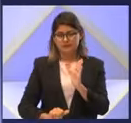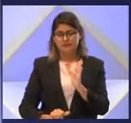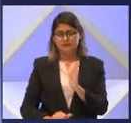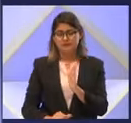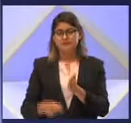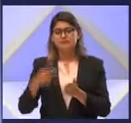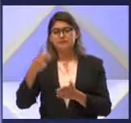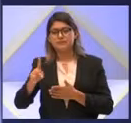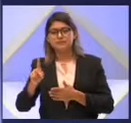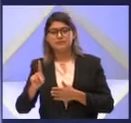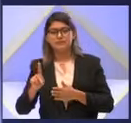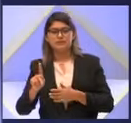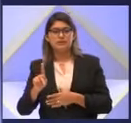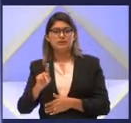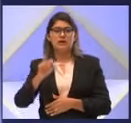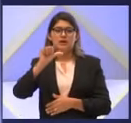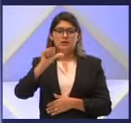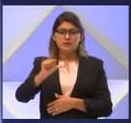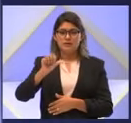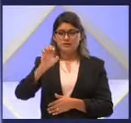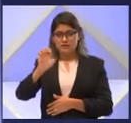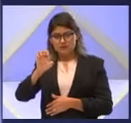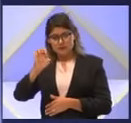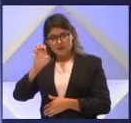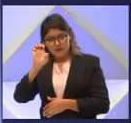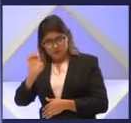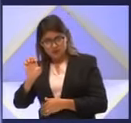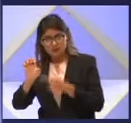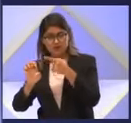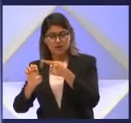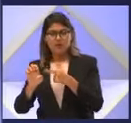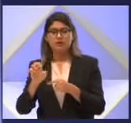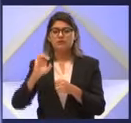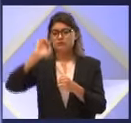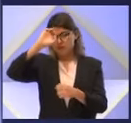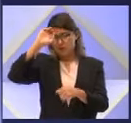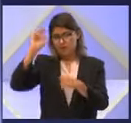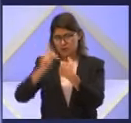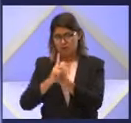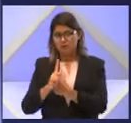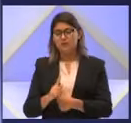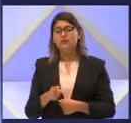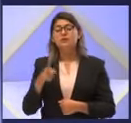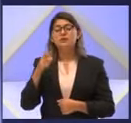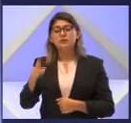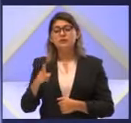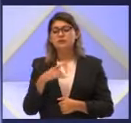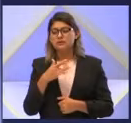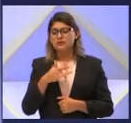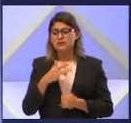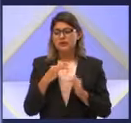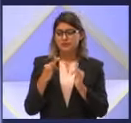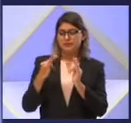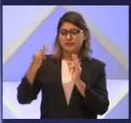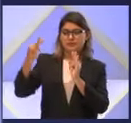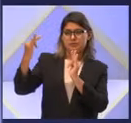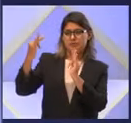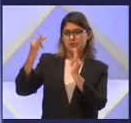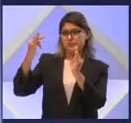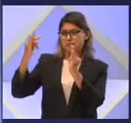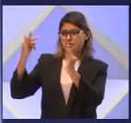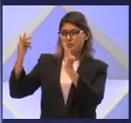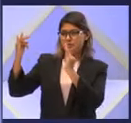espacial europea tuvo que manualmente cambiar la altura de un satélite o sea el satélite